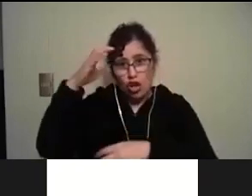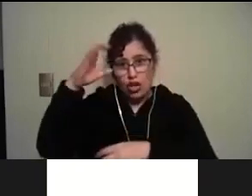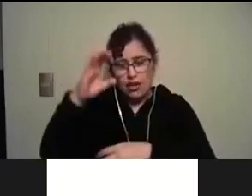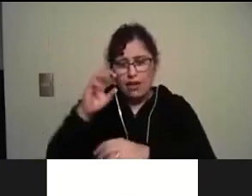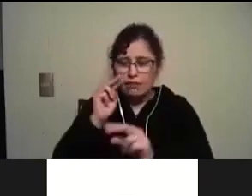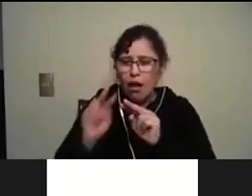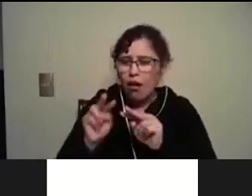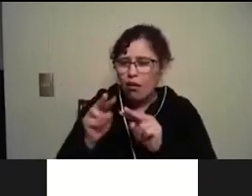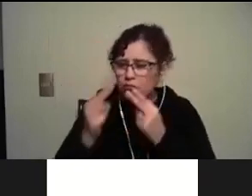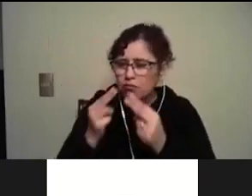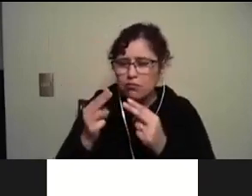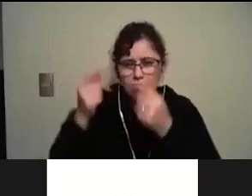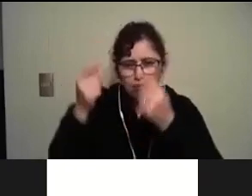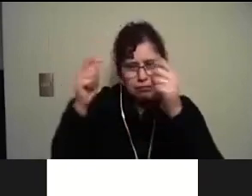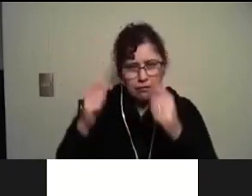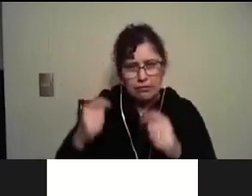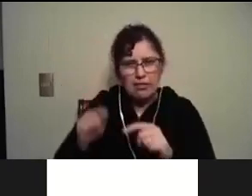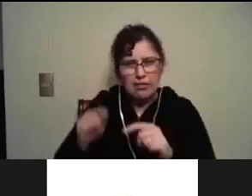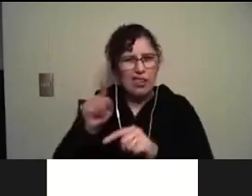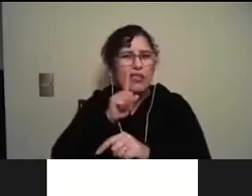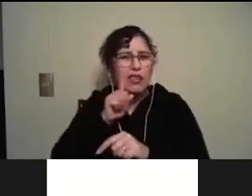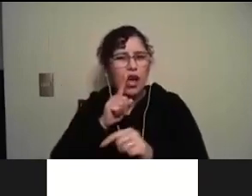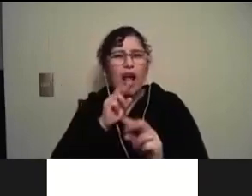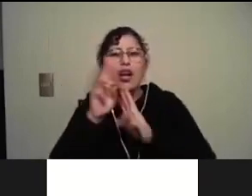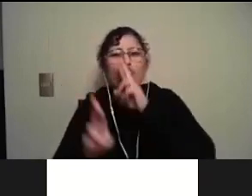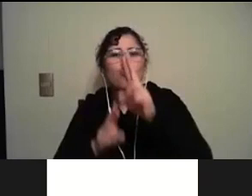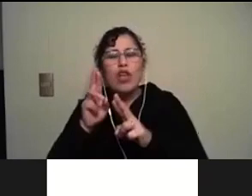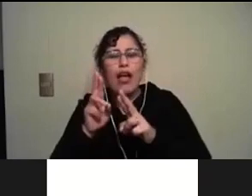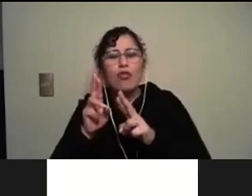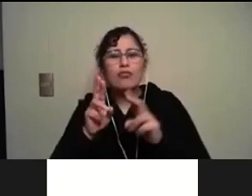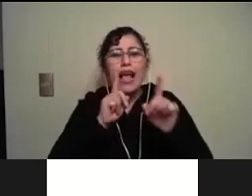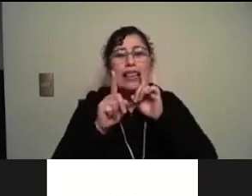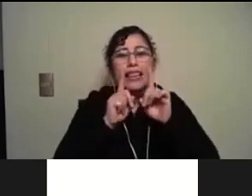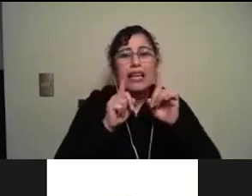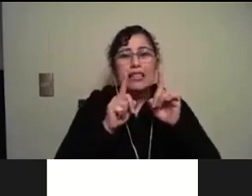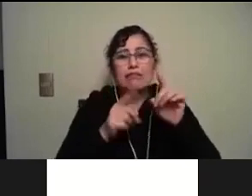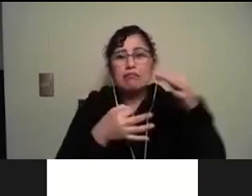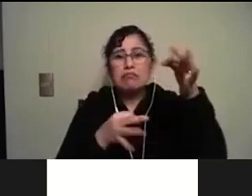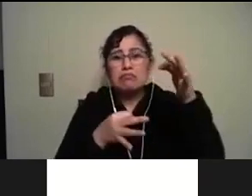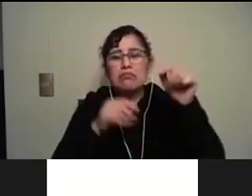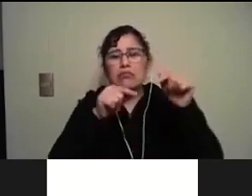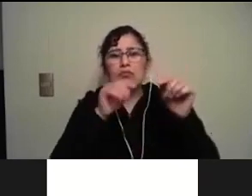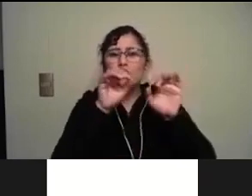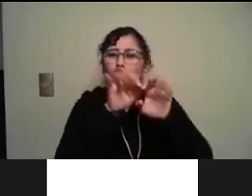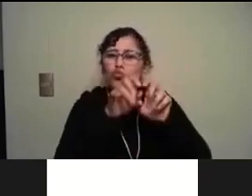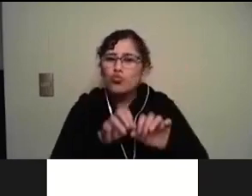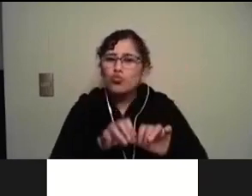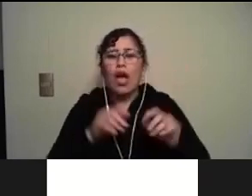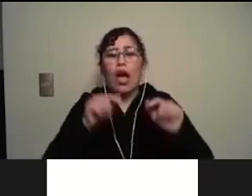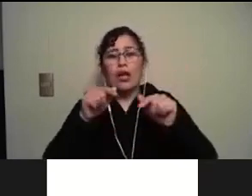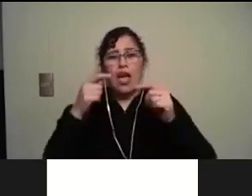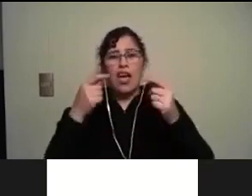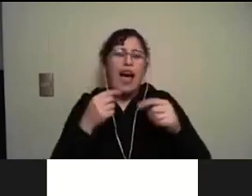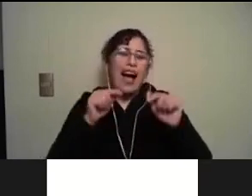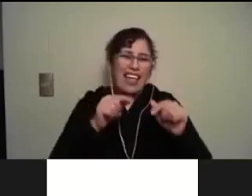que tras la aplicación obtiene tales resultados en relación a esto, por ejemplo, se deriva para evaluación